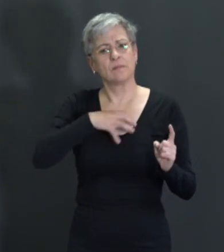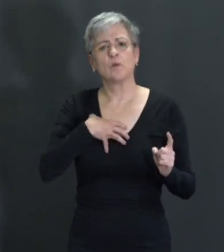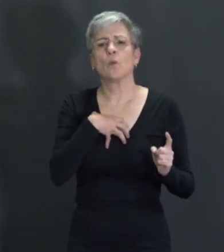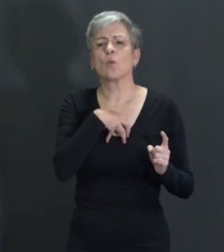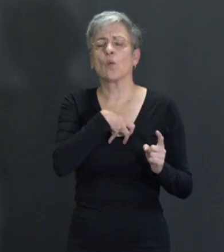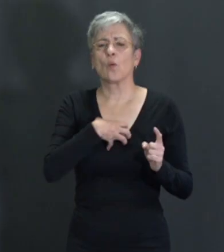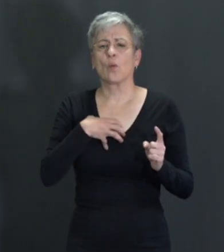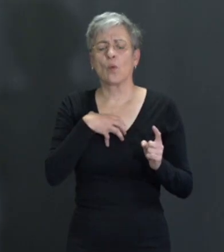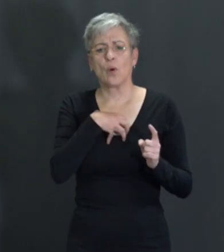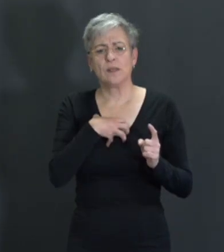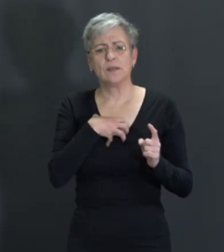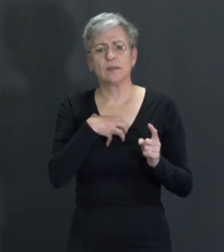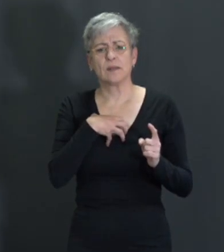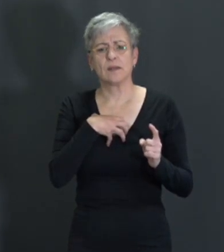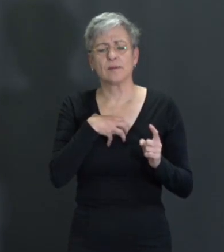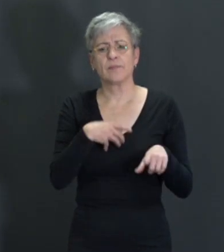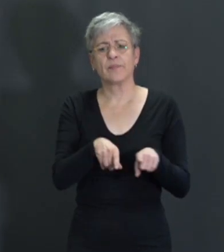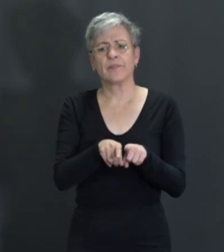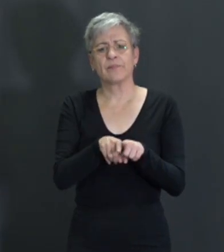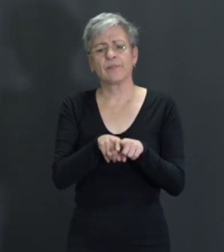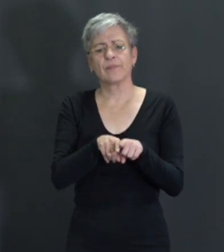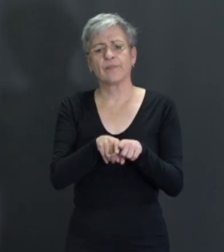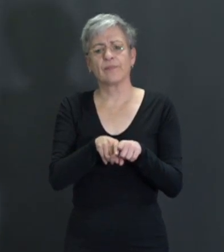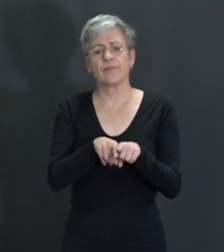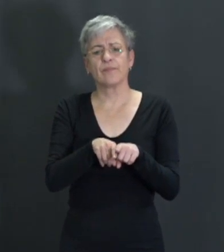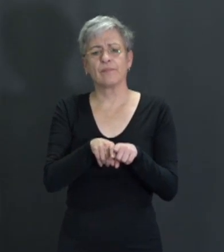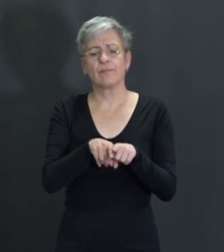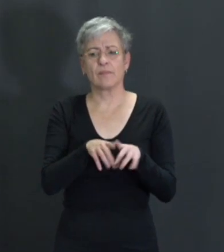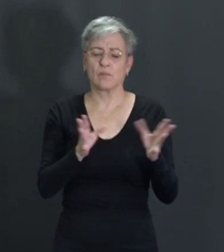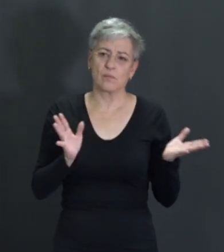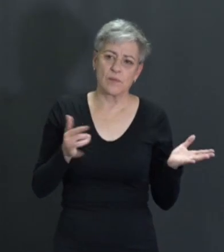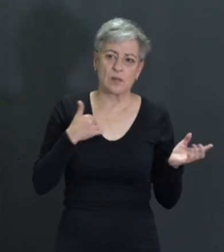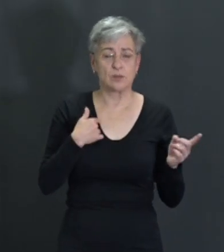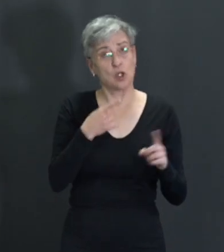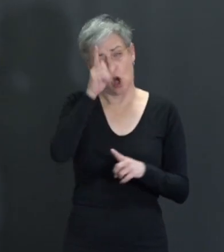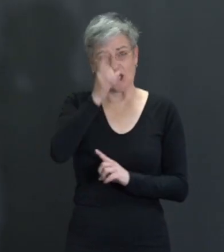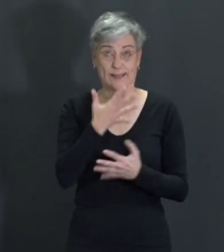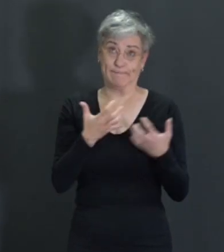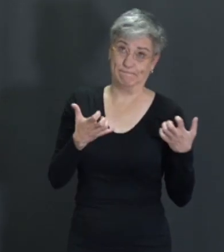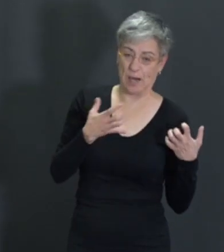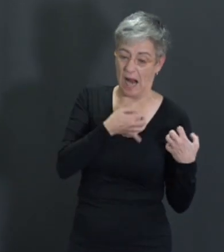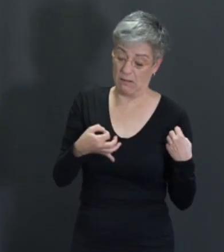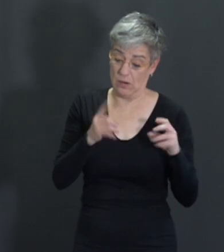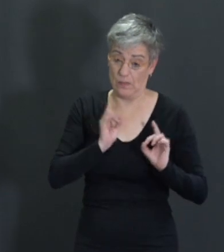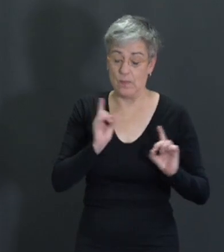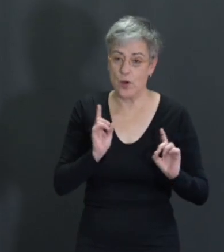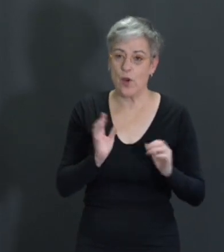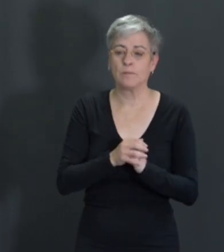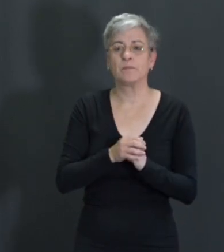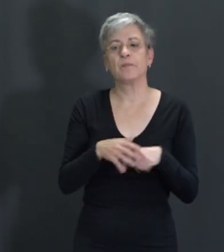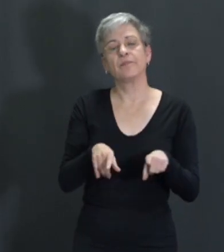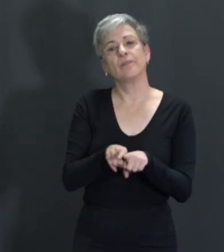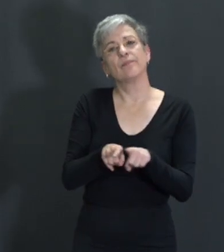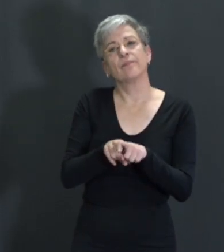costando el de alguna manera desprendernos, lo que digo no sé si es muy adecuado, pero lo digo,